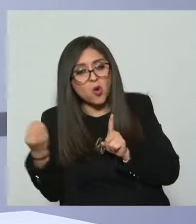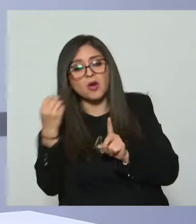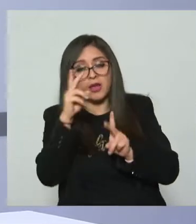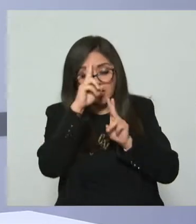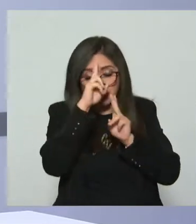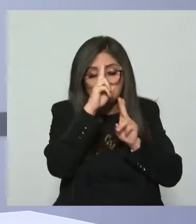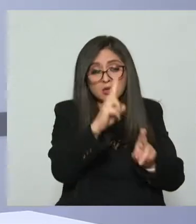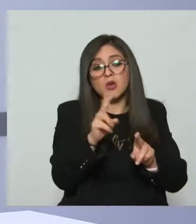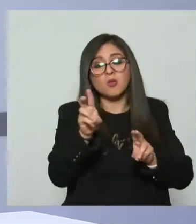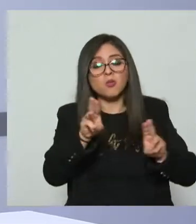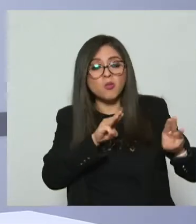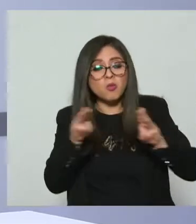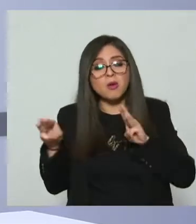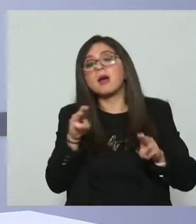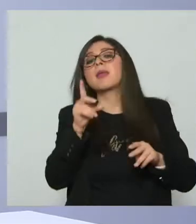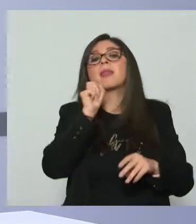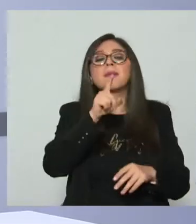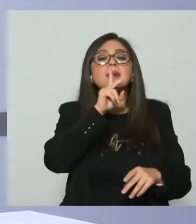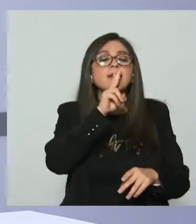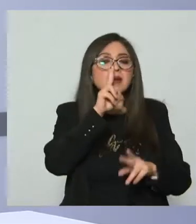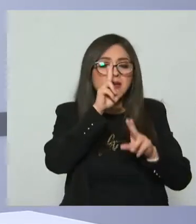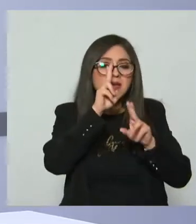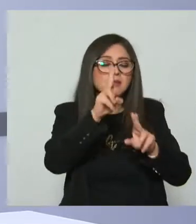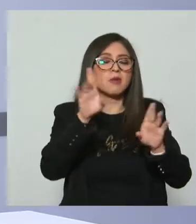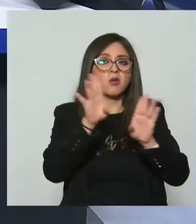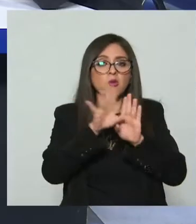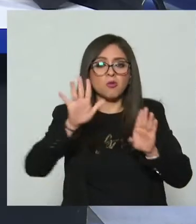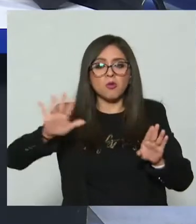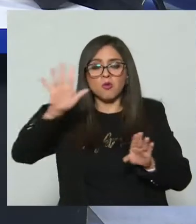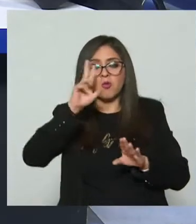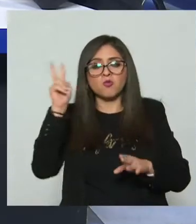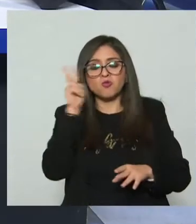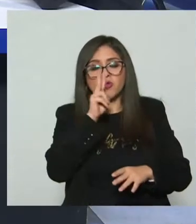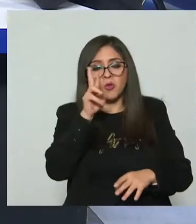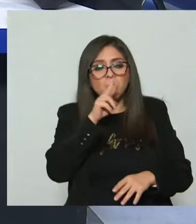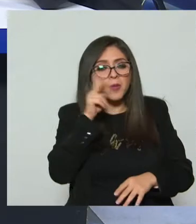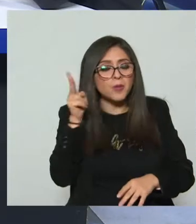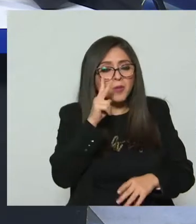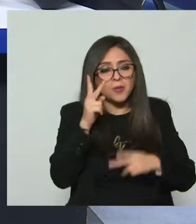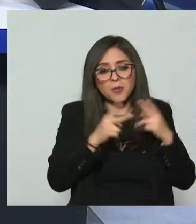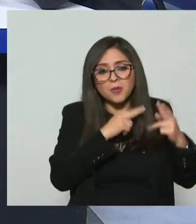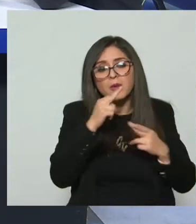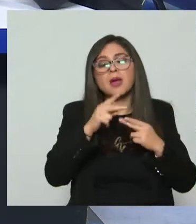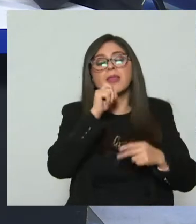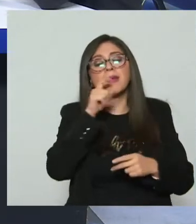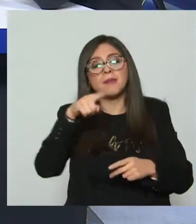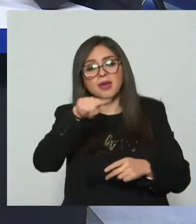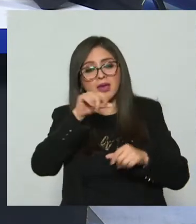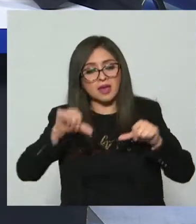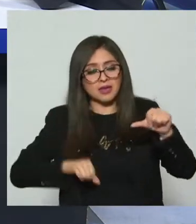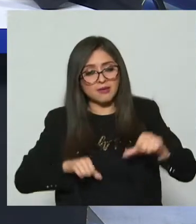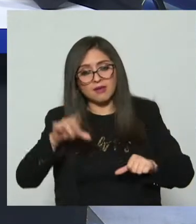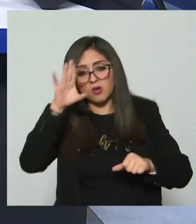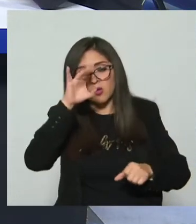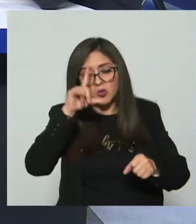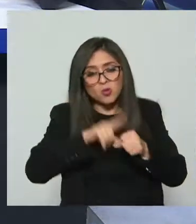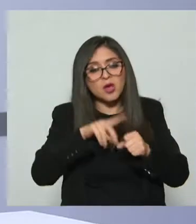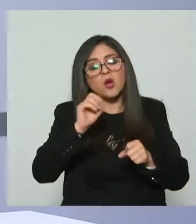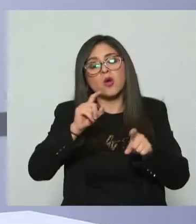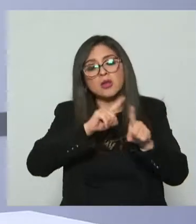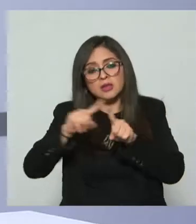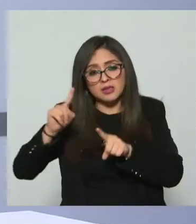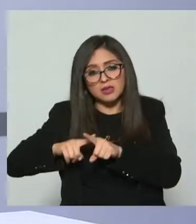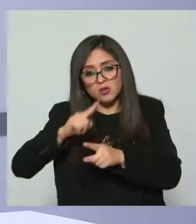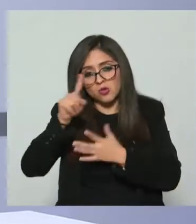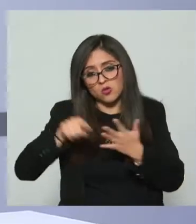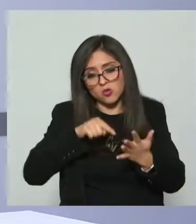movilidad, el medio ambiente e incluso las características culturales de desarrollo de la zona. Tenemos el caso